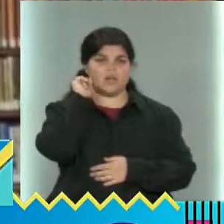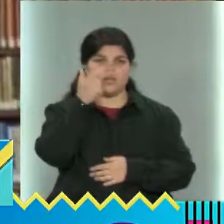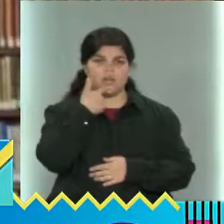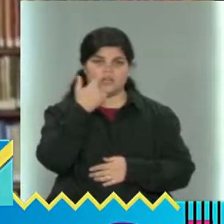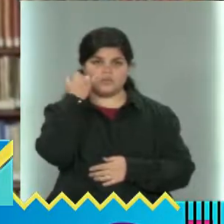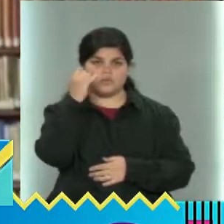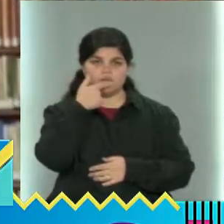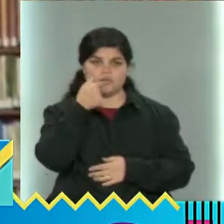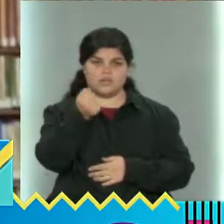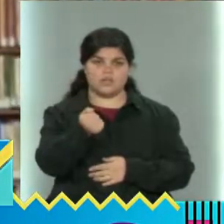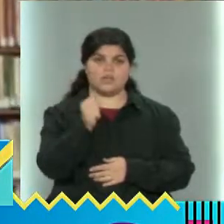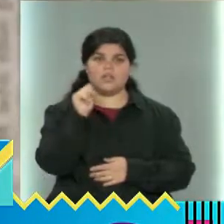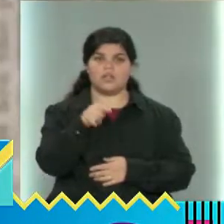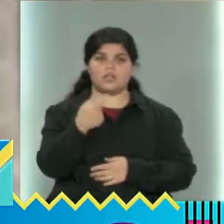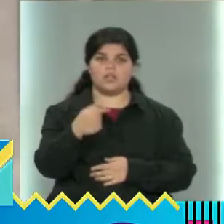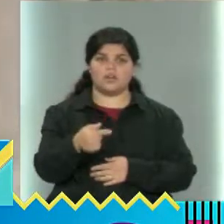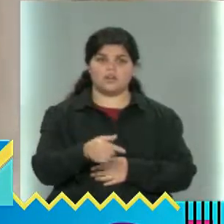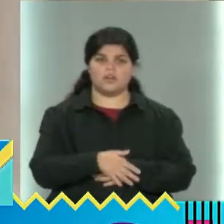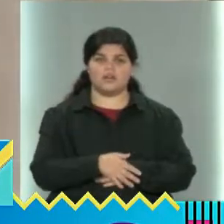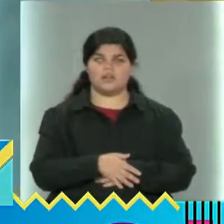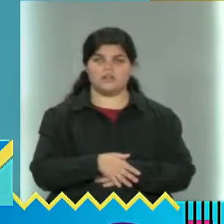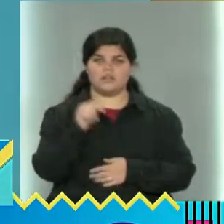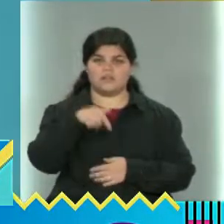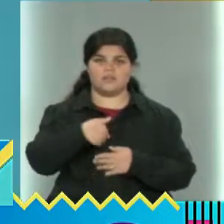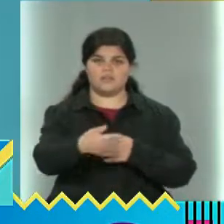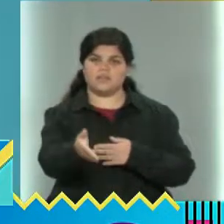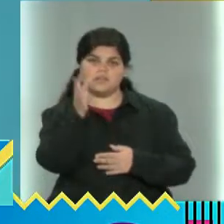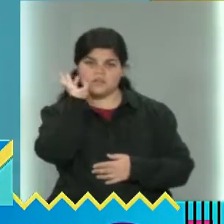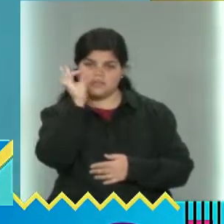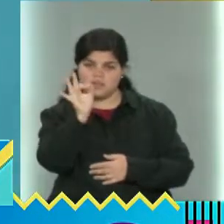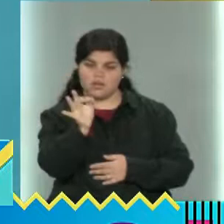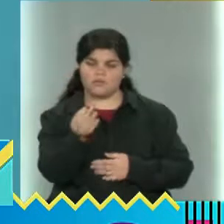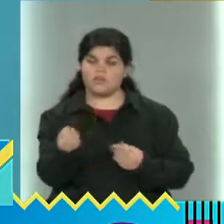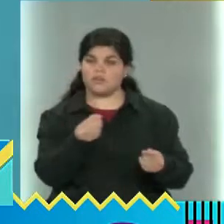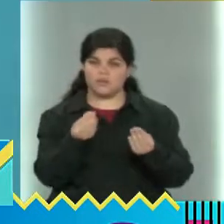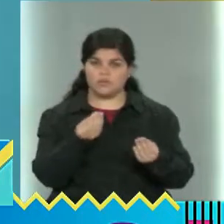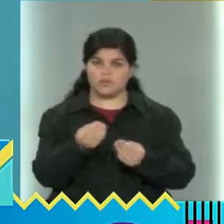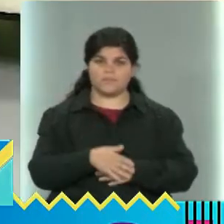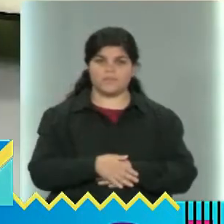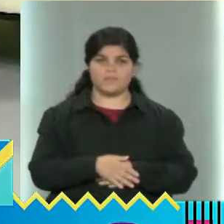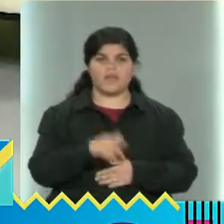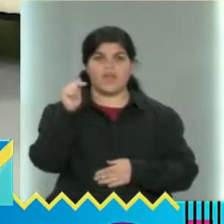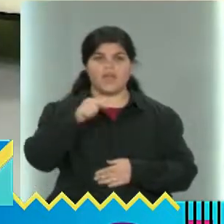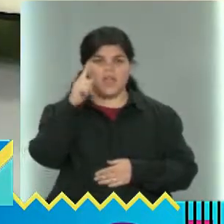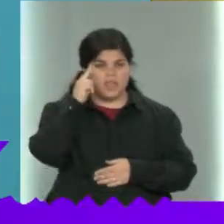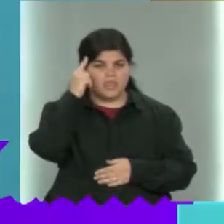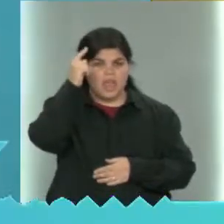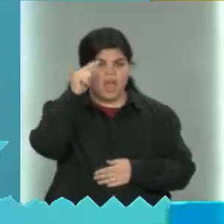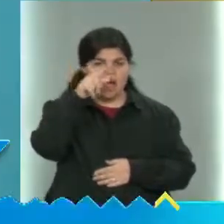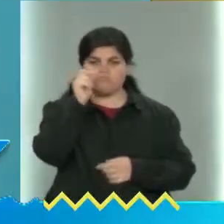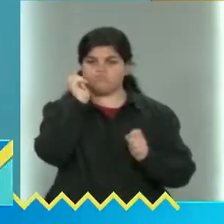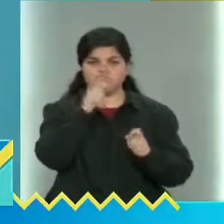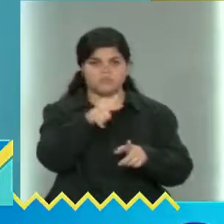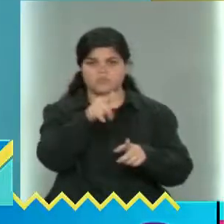como un referente de la literatura, y bueno, ya sabemos qué posición puede llegar a tener o cuál es su ideología. Bueno,